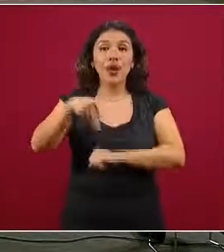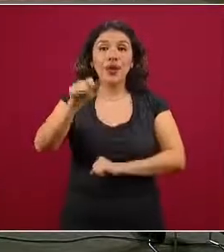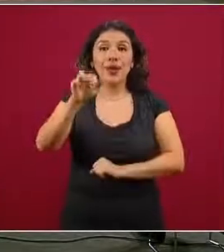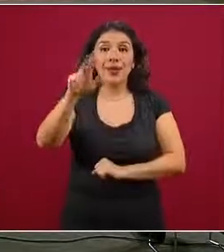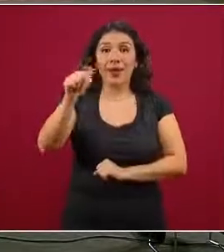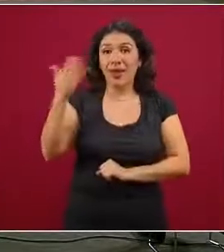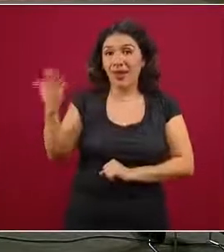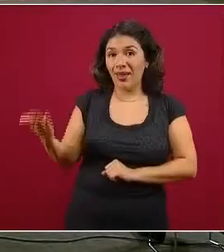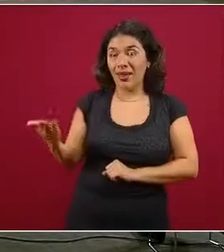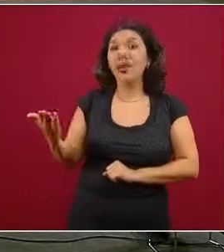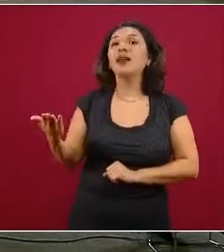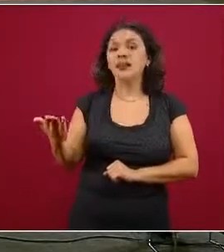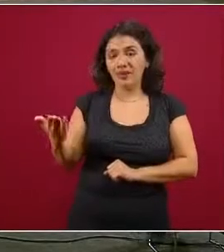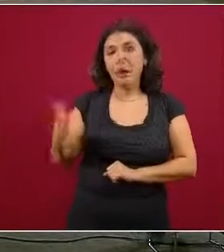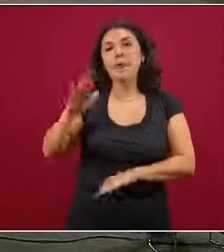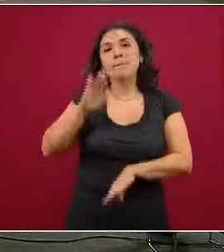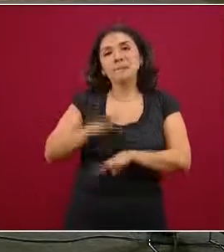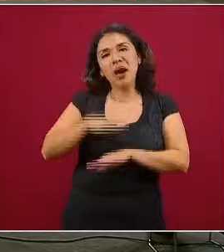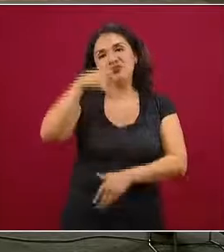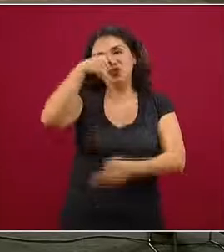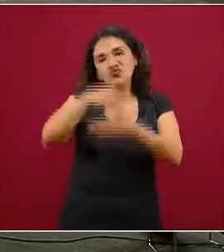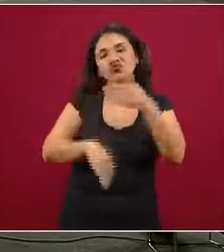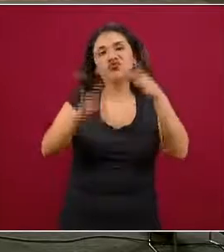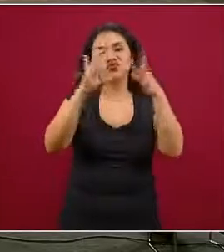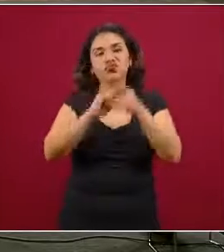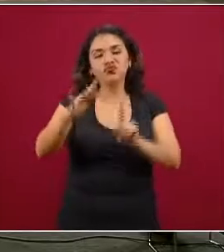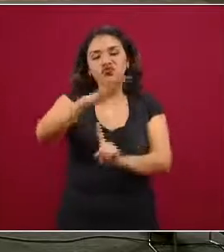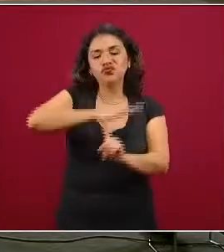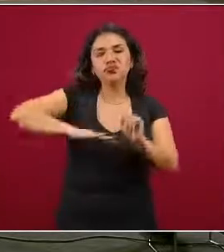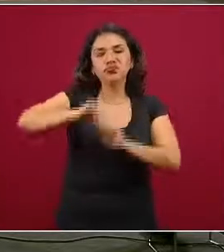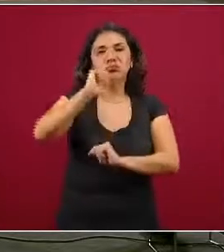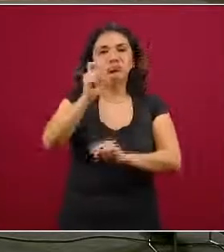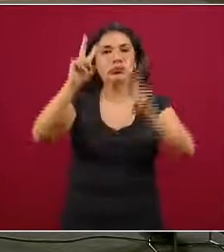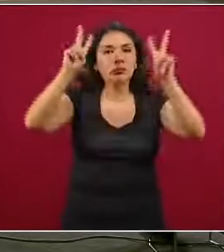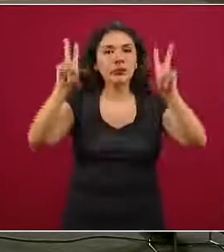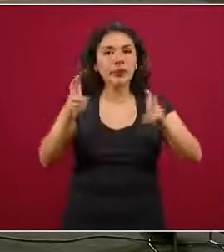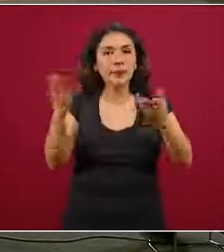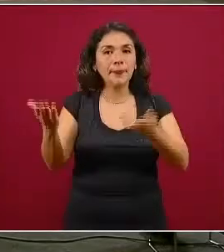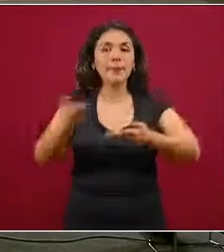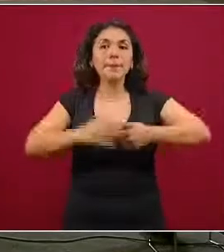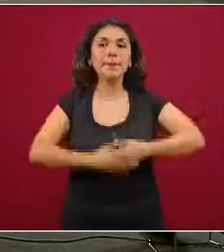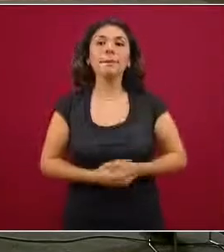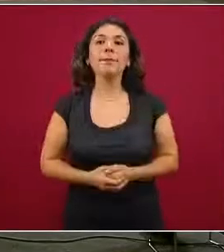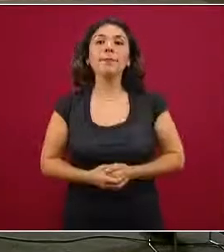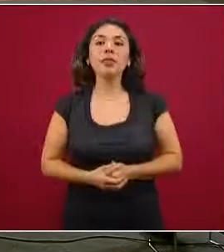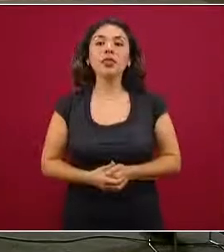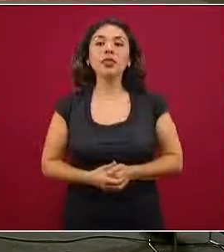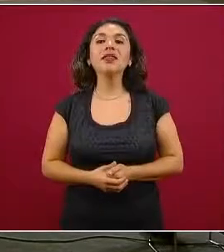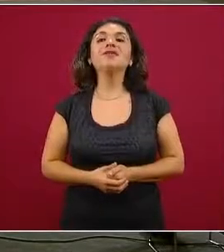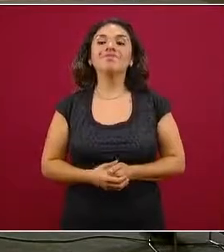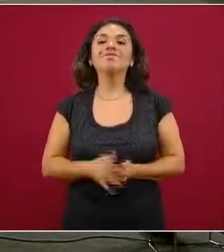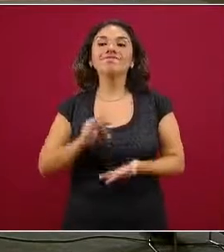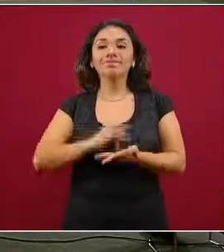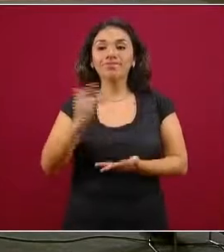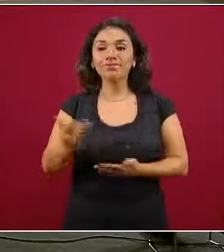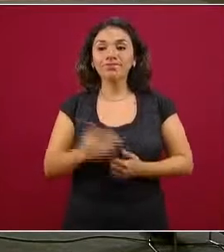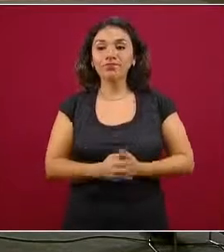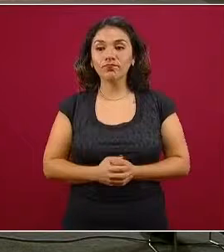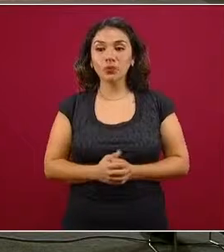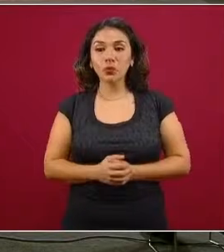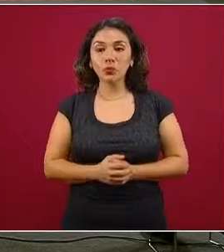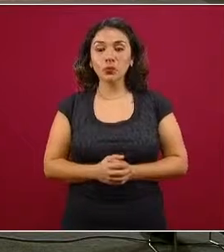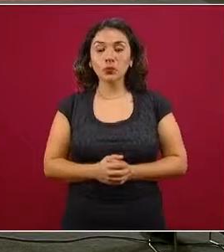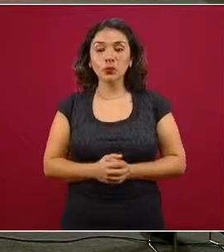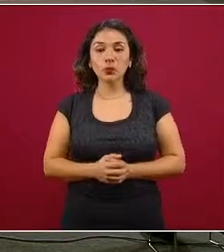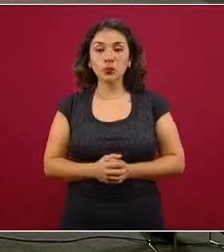Berdichevsky-Feldman nos pondrá en el contexto amplio de este fenómeno. Gracias. Muchas gracias, doctor